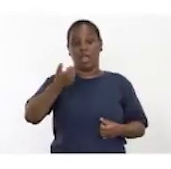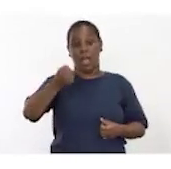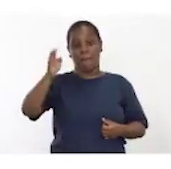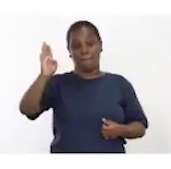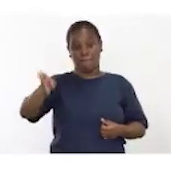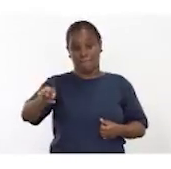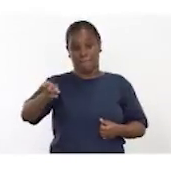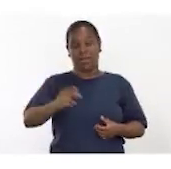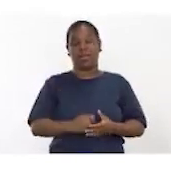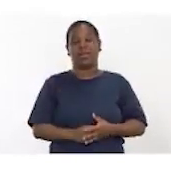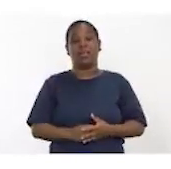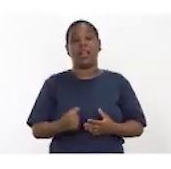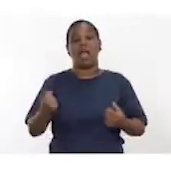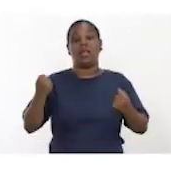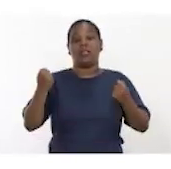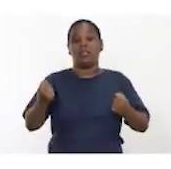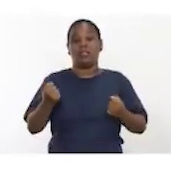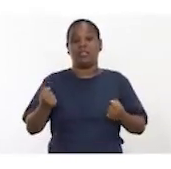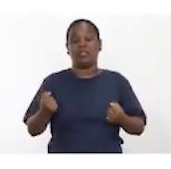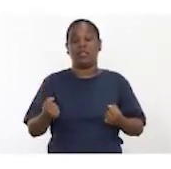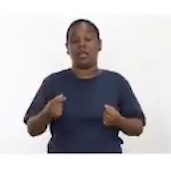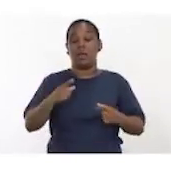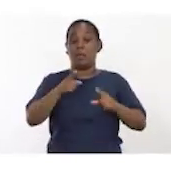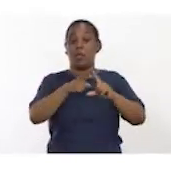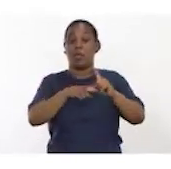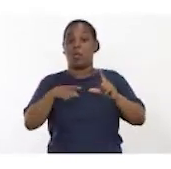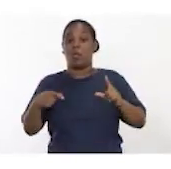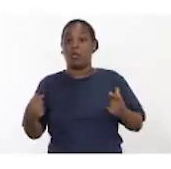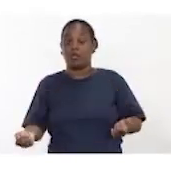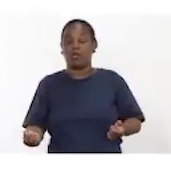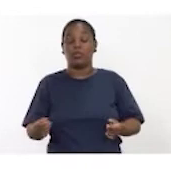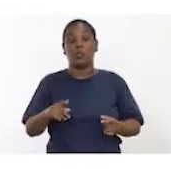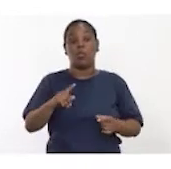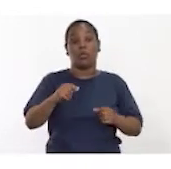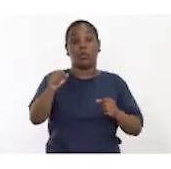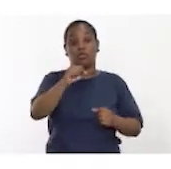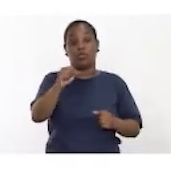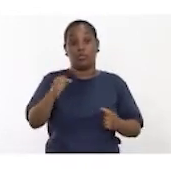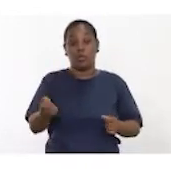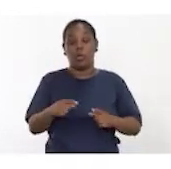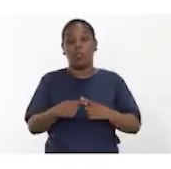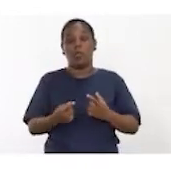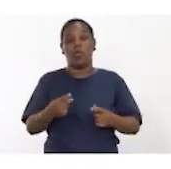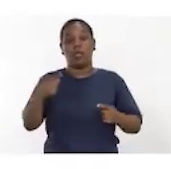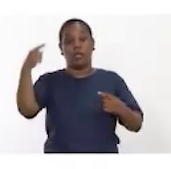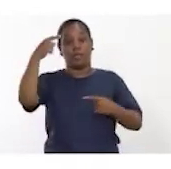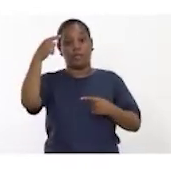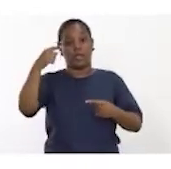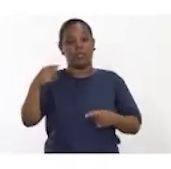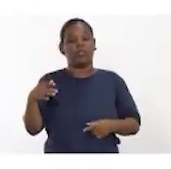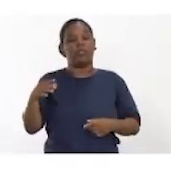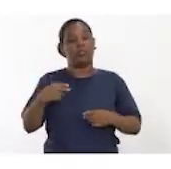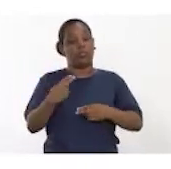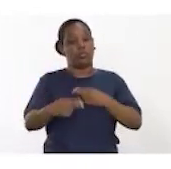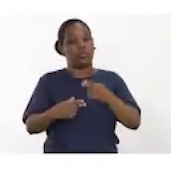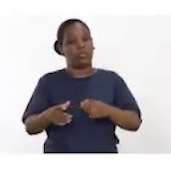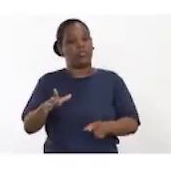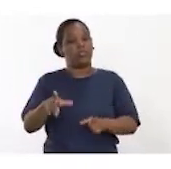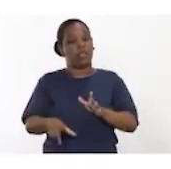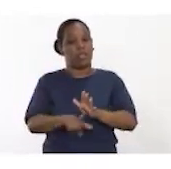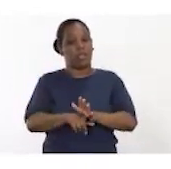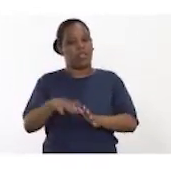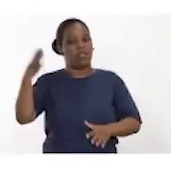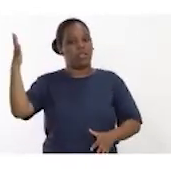ampere, la intensidad por la longitud del conductor por el vector, también se utiliza la regla de la mano